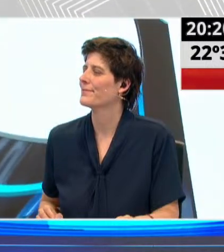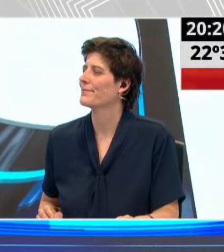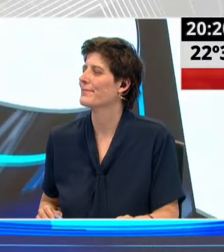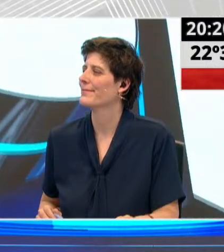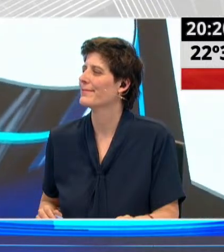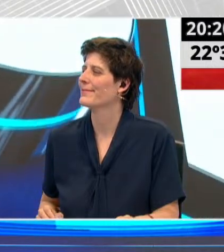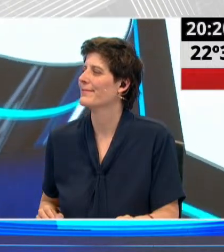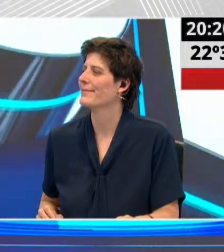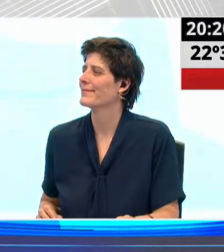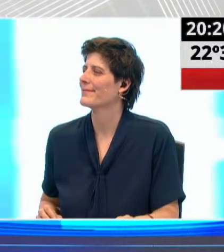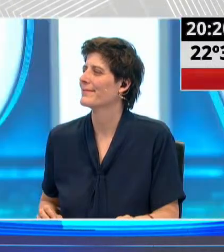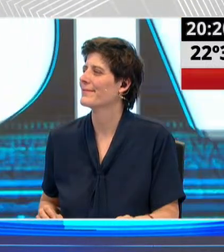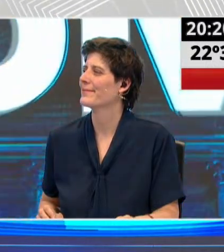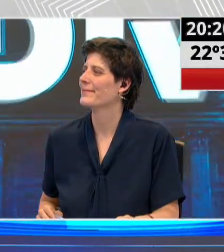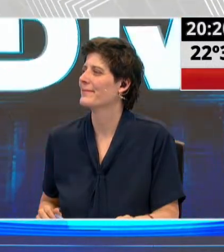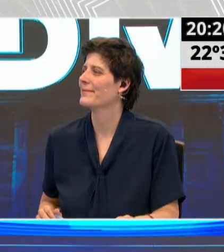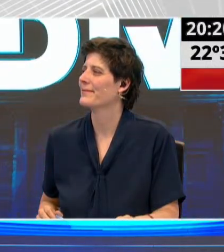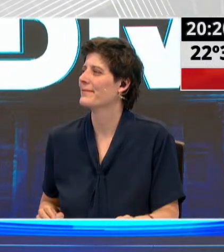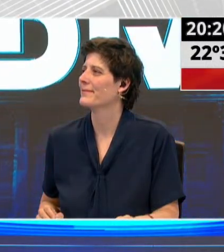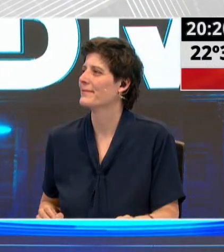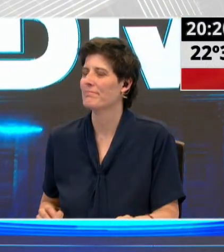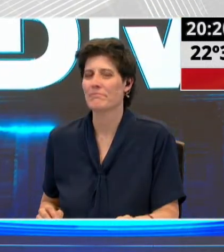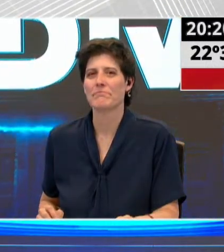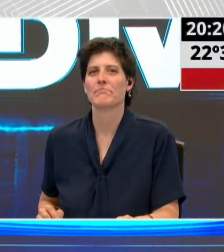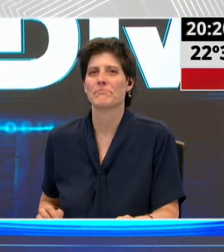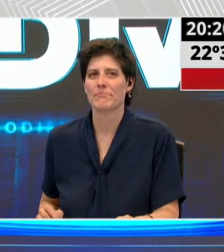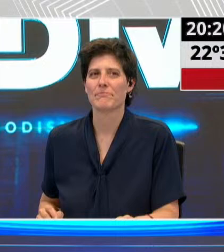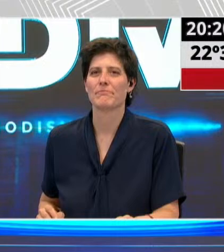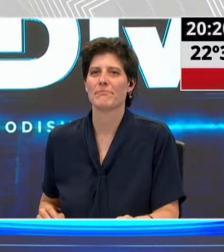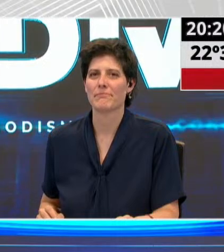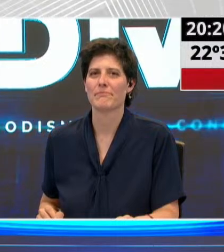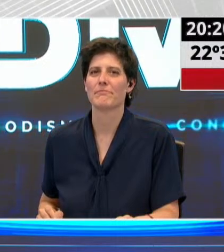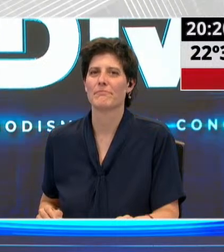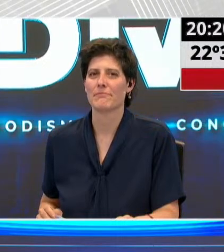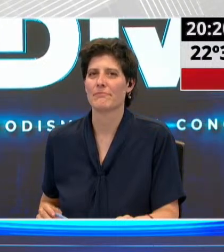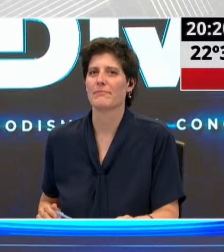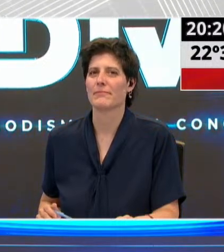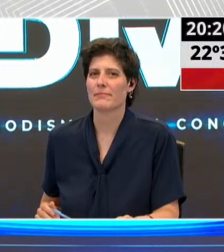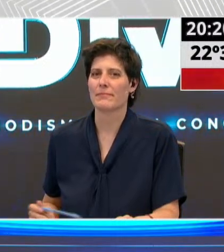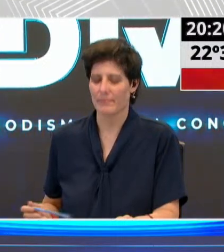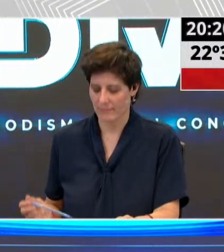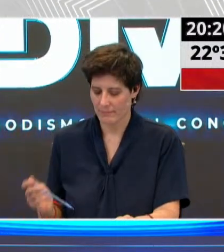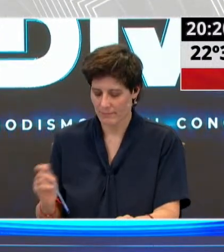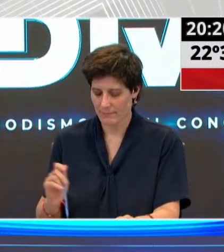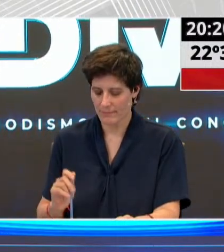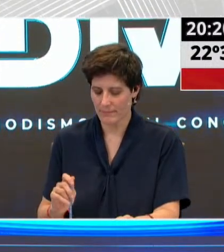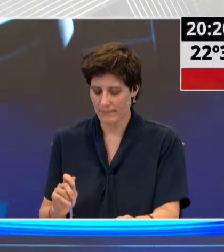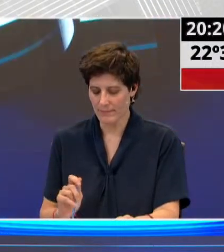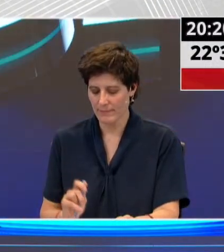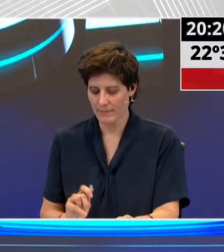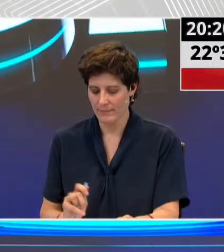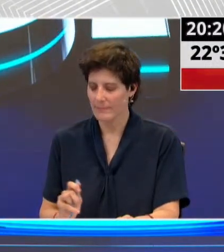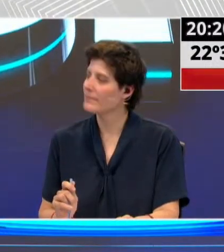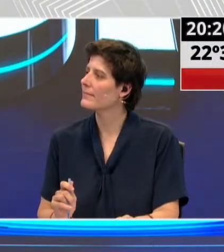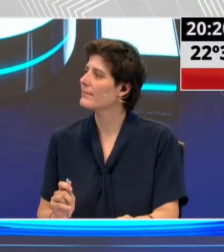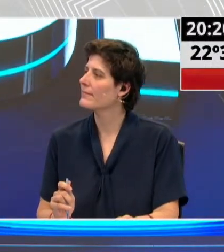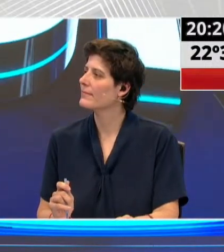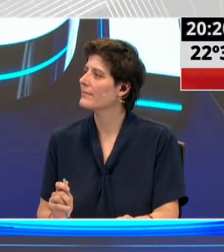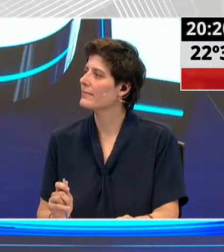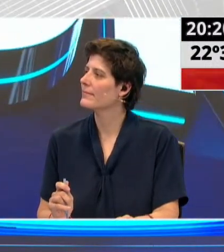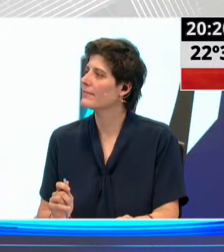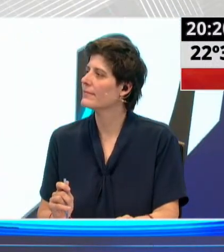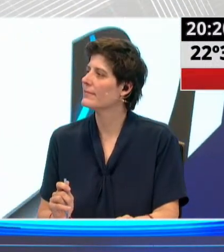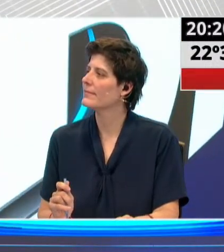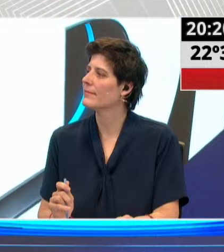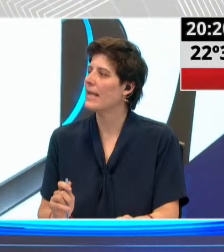Buenos Aires, con un largo pasado en el radicalismo y también en el desarrollismo, que finalmente tiene en sus manos los destinos de esta bancada